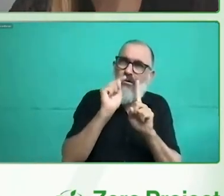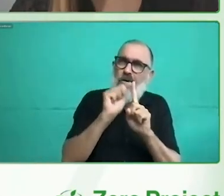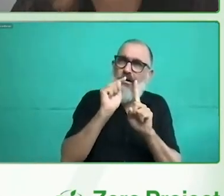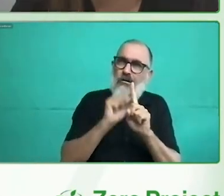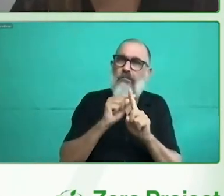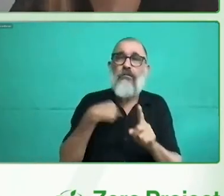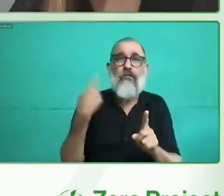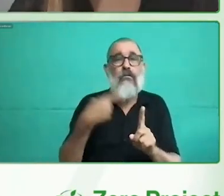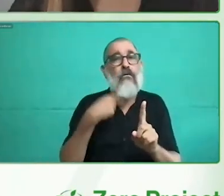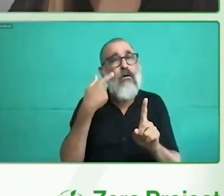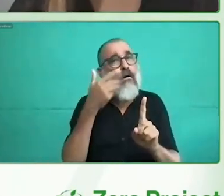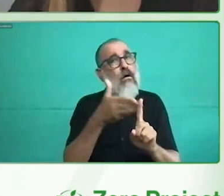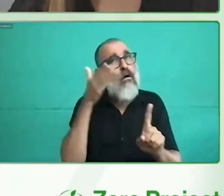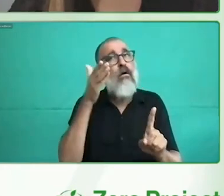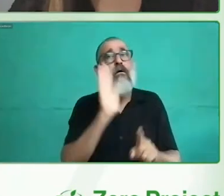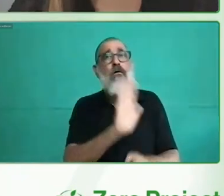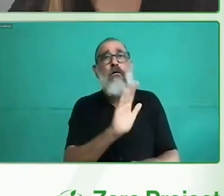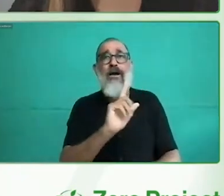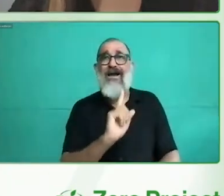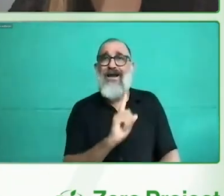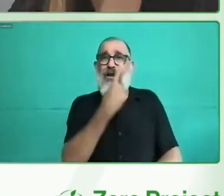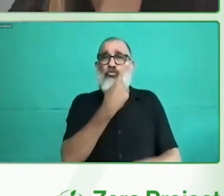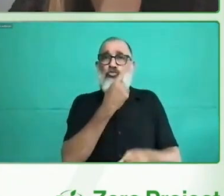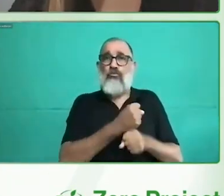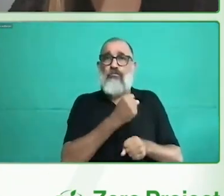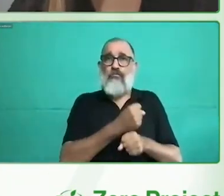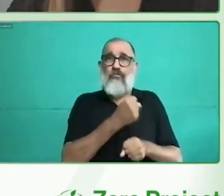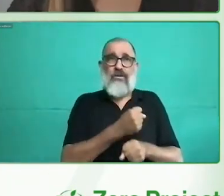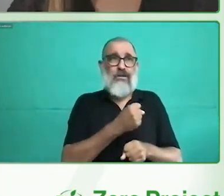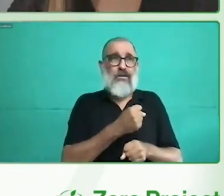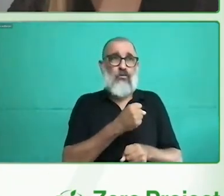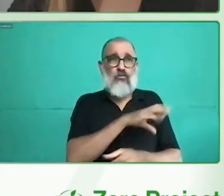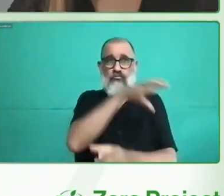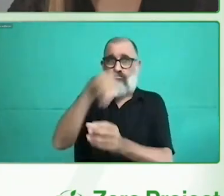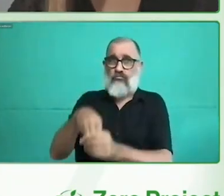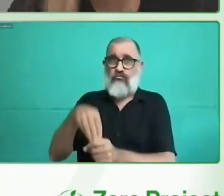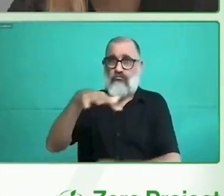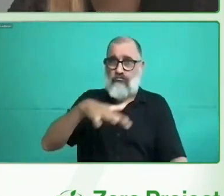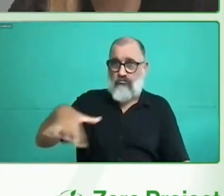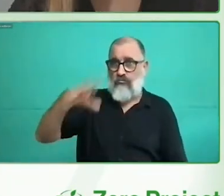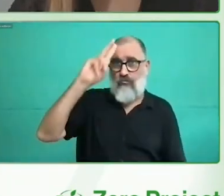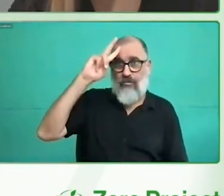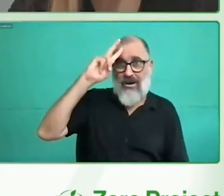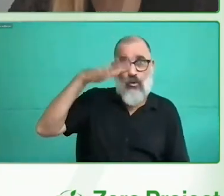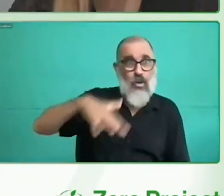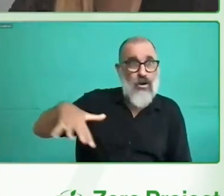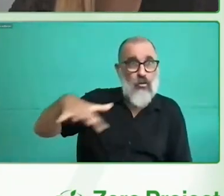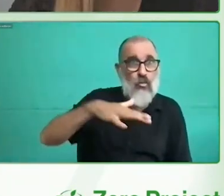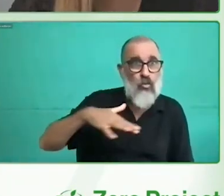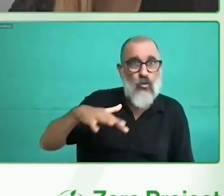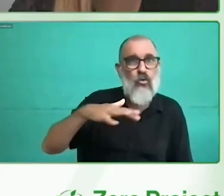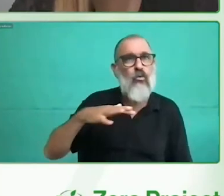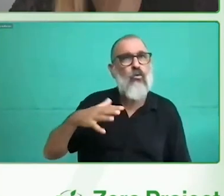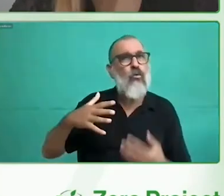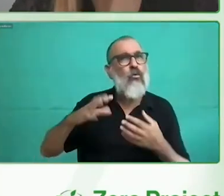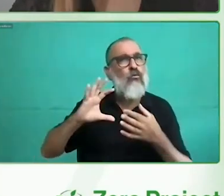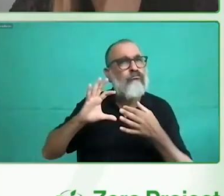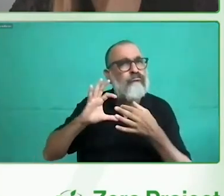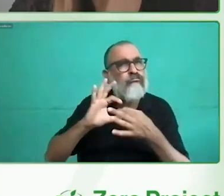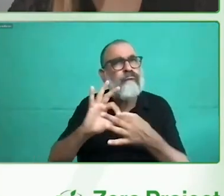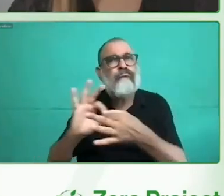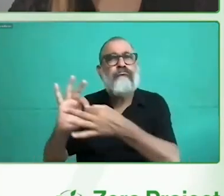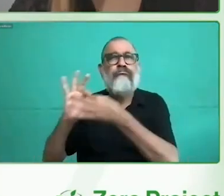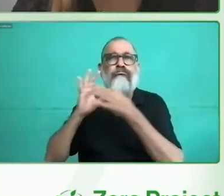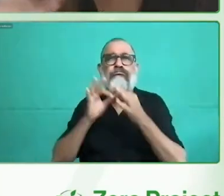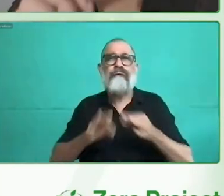equipo, que es clave para cualquier iniciativa emprendedora. En este escenario, el trabajo con familias nos ha